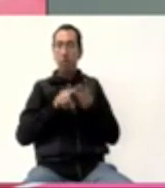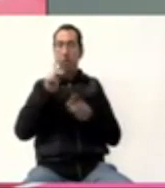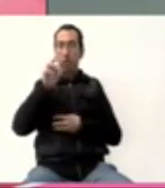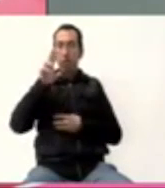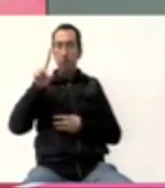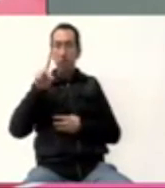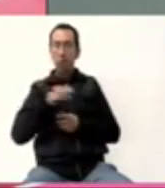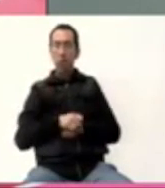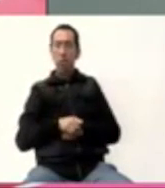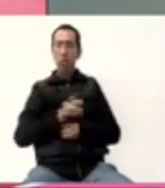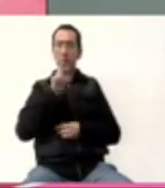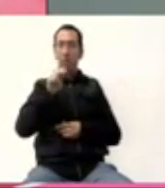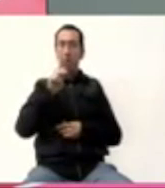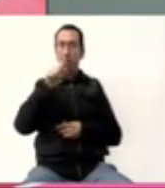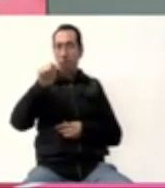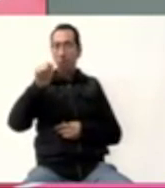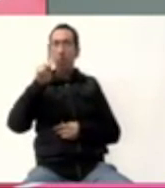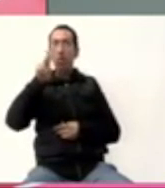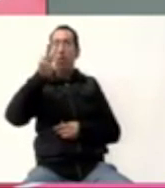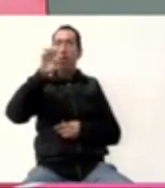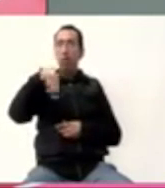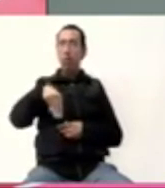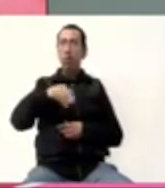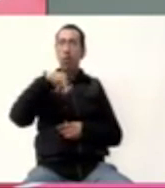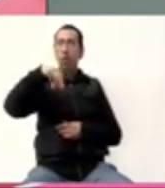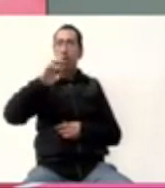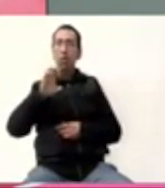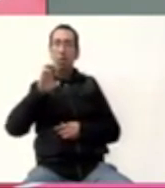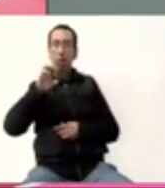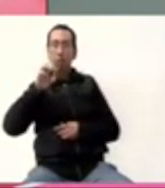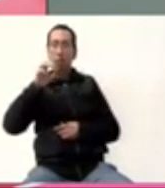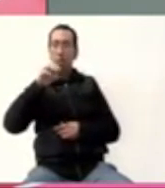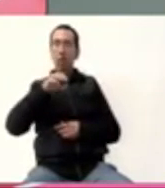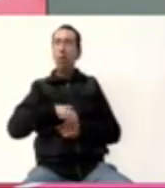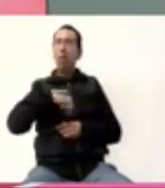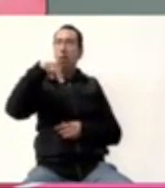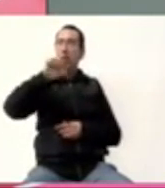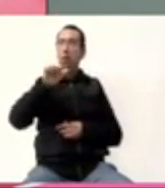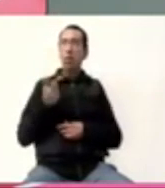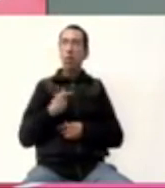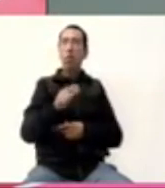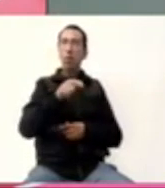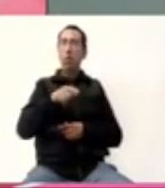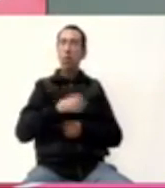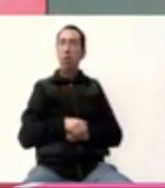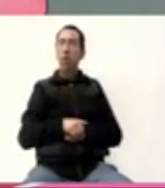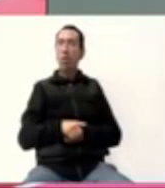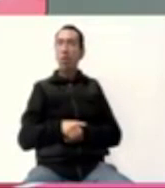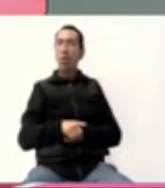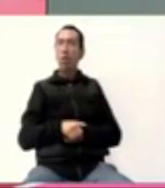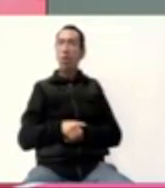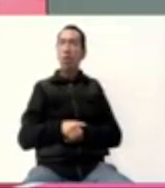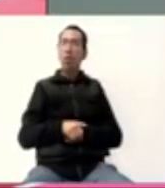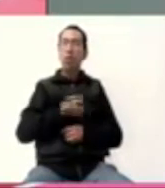Revolución Democrática, Partido del Trabajo, Partido Verde Ecologista de México, Movimiento Ciudadano Nueva Alianza Guanajuato, Partido Encuentro Solidario y redes